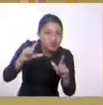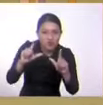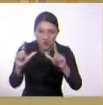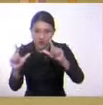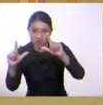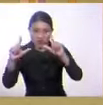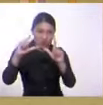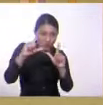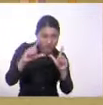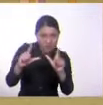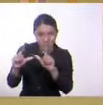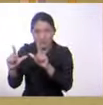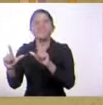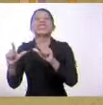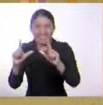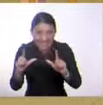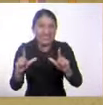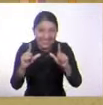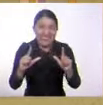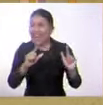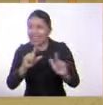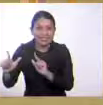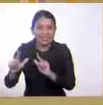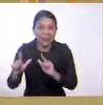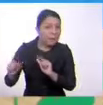Creo que estamos listos.